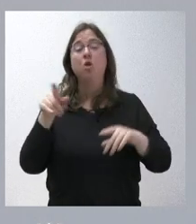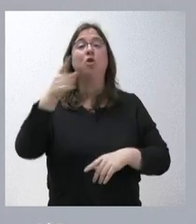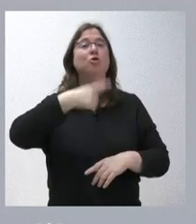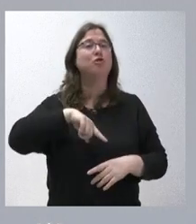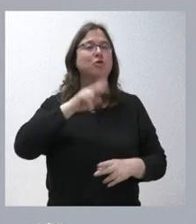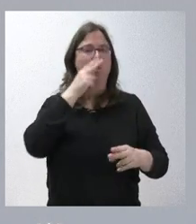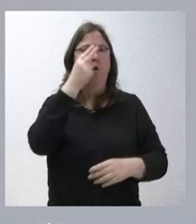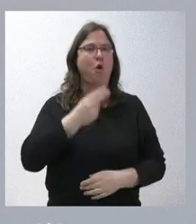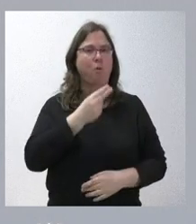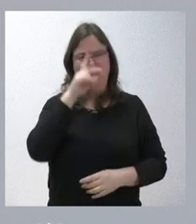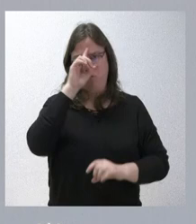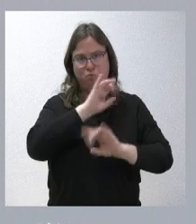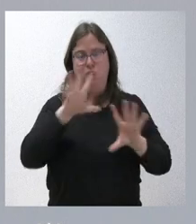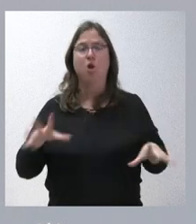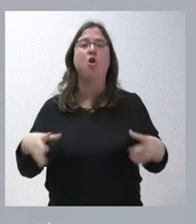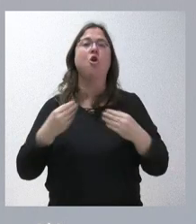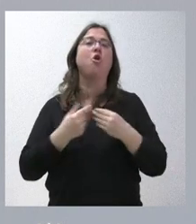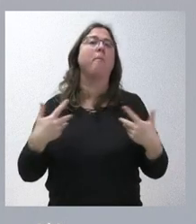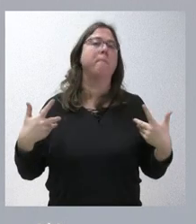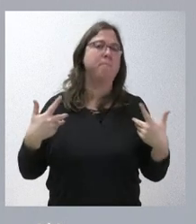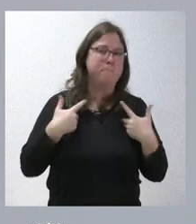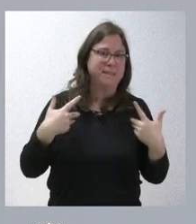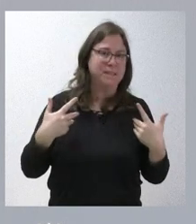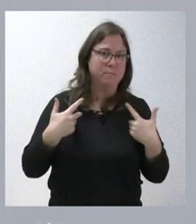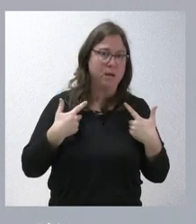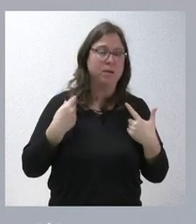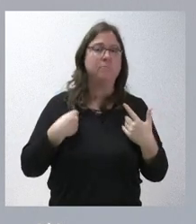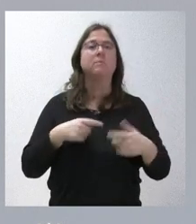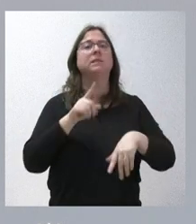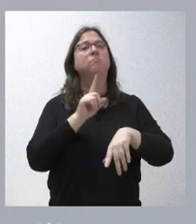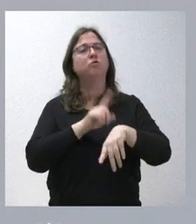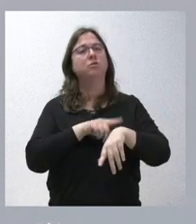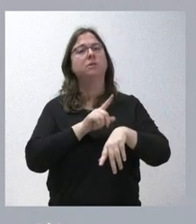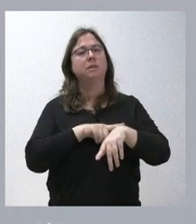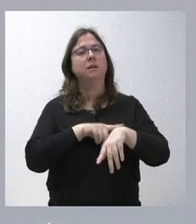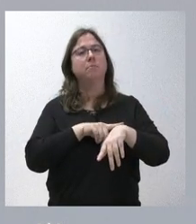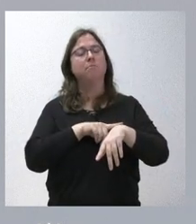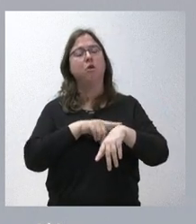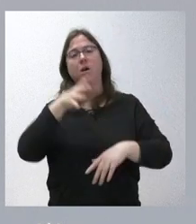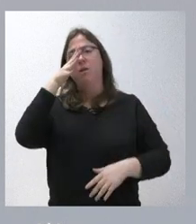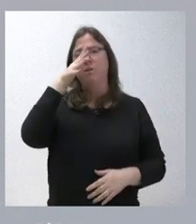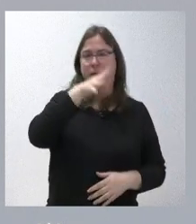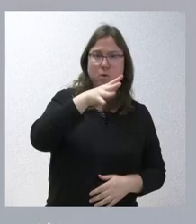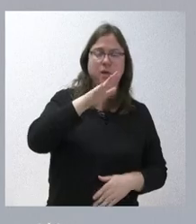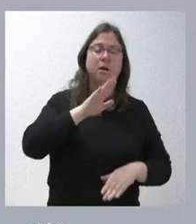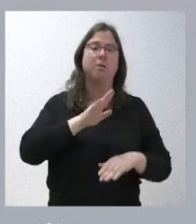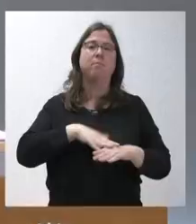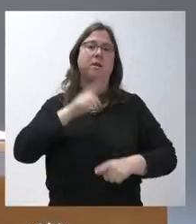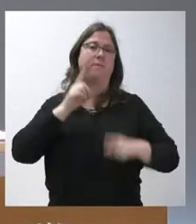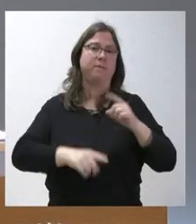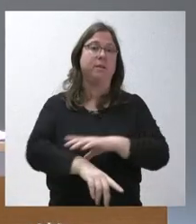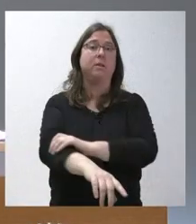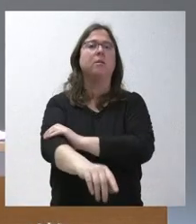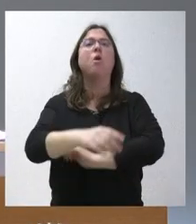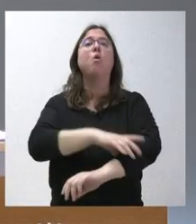claro compromiso con las víctimas y eso es plenamente compatible con nuestra denuncia nuestro rechazo de la dictadura franquista por no